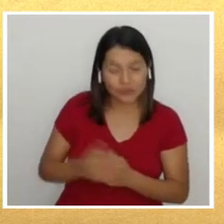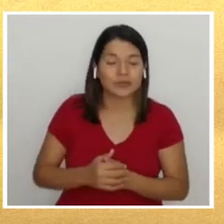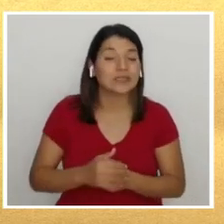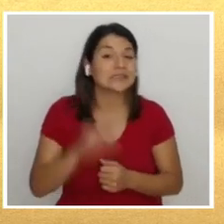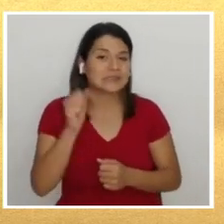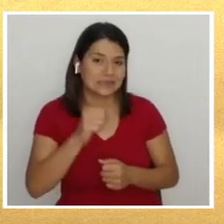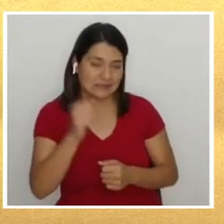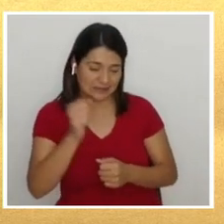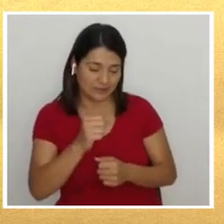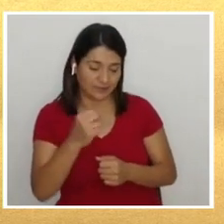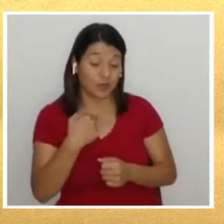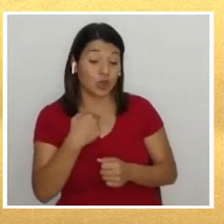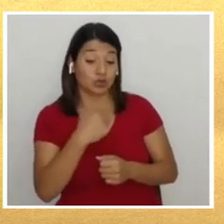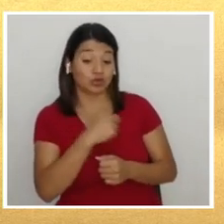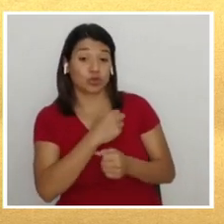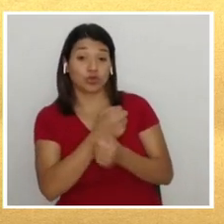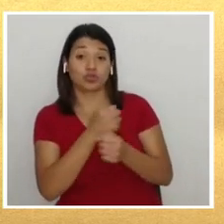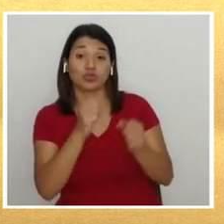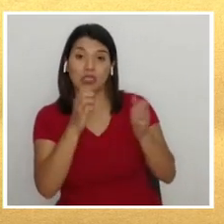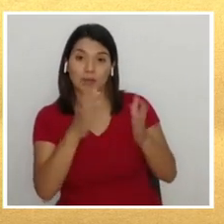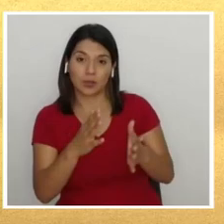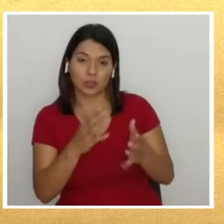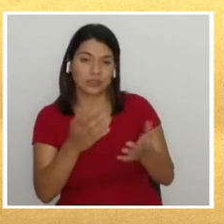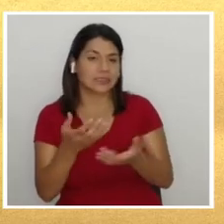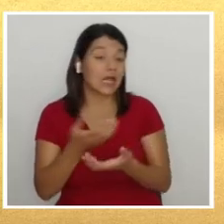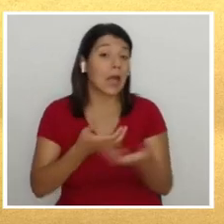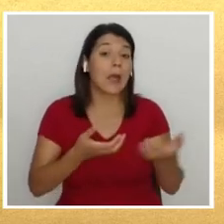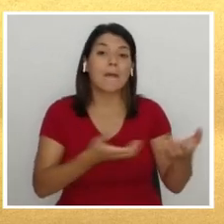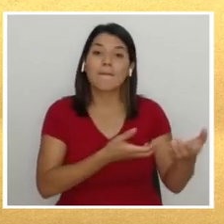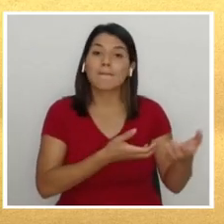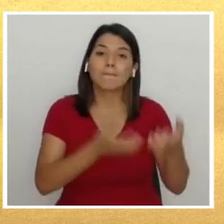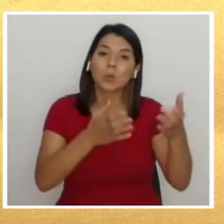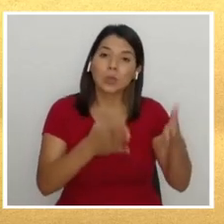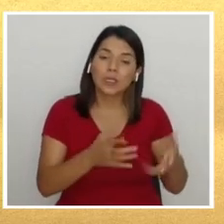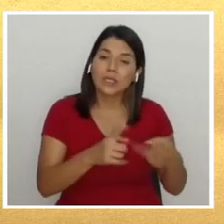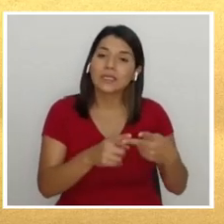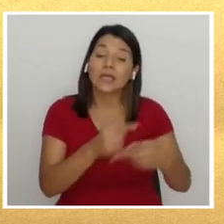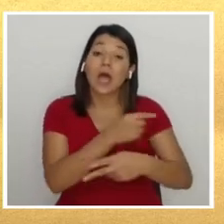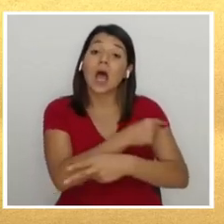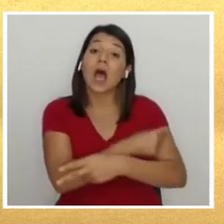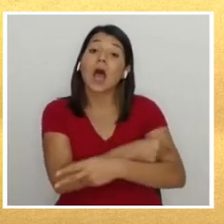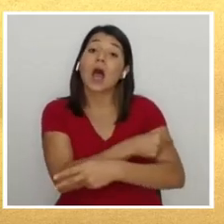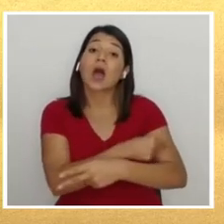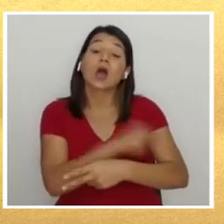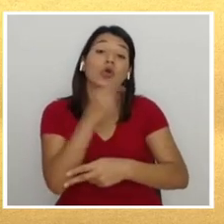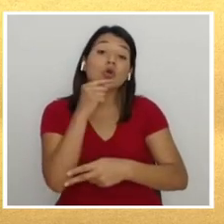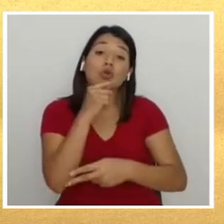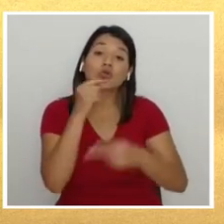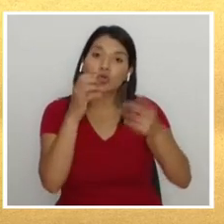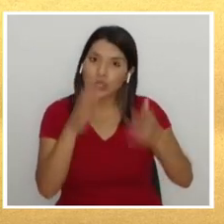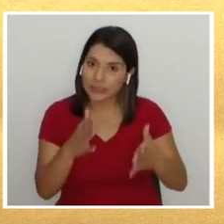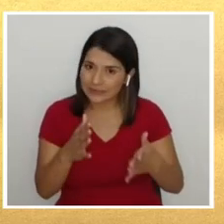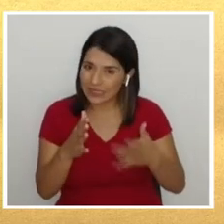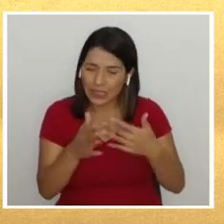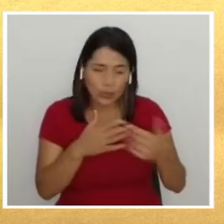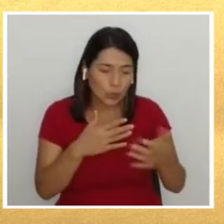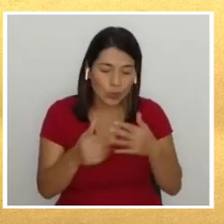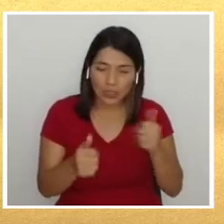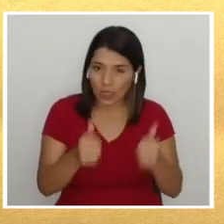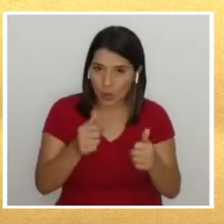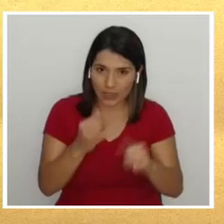rescatista, sea bombero, sea cruzrojista, a la institución que pertenezca, no es para